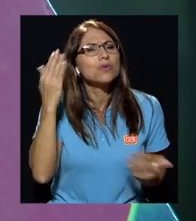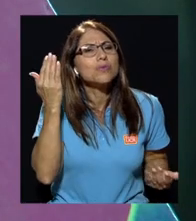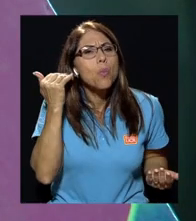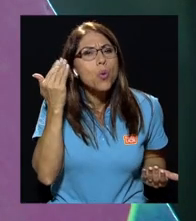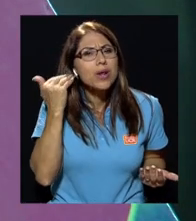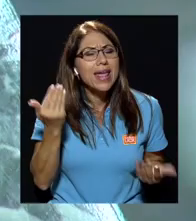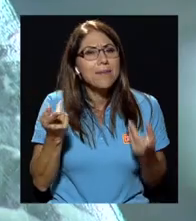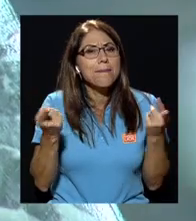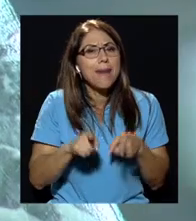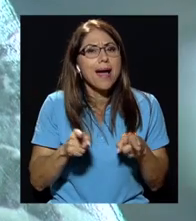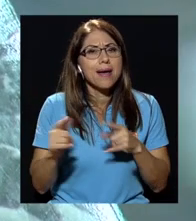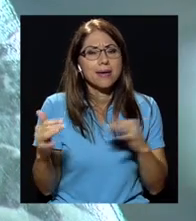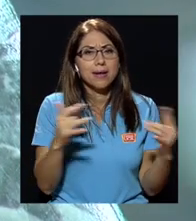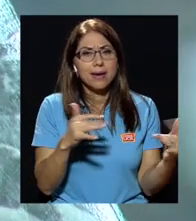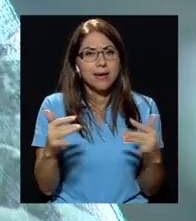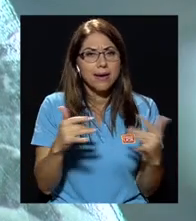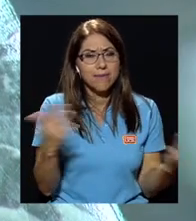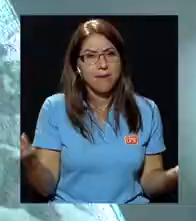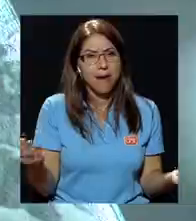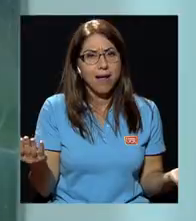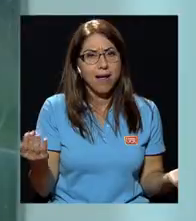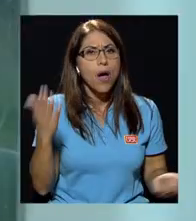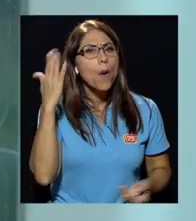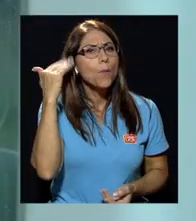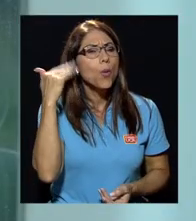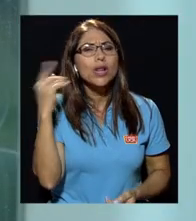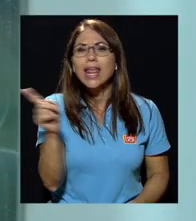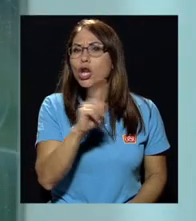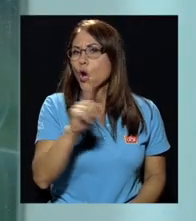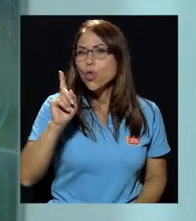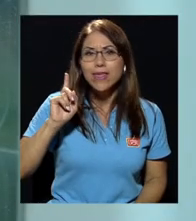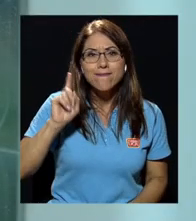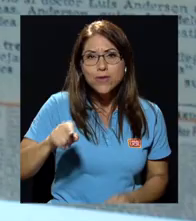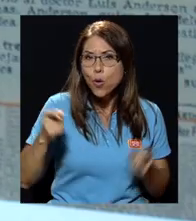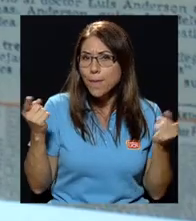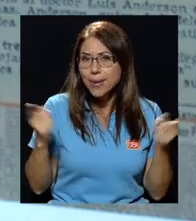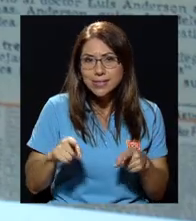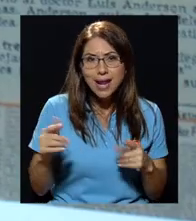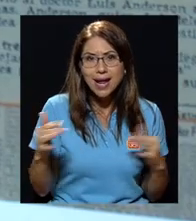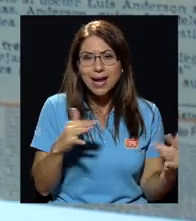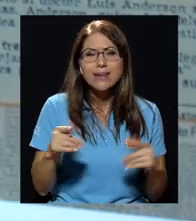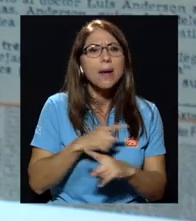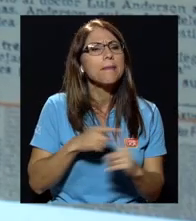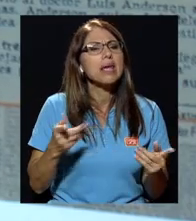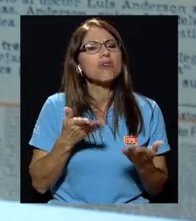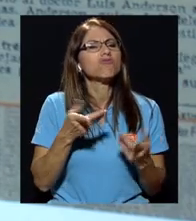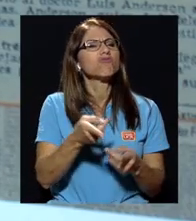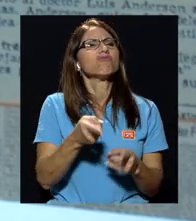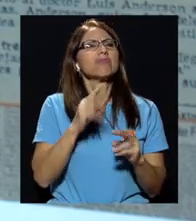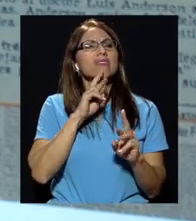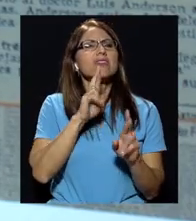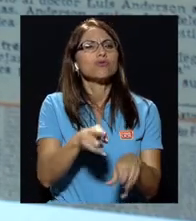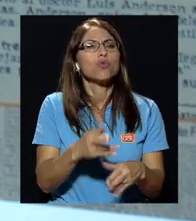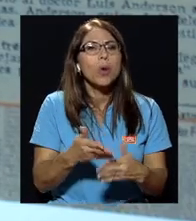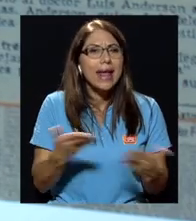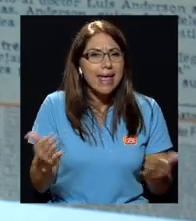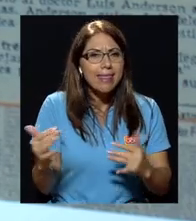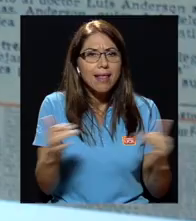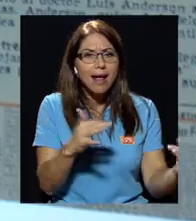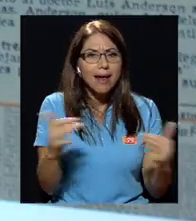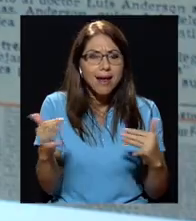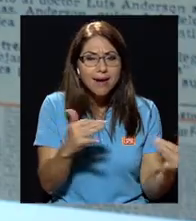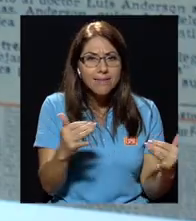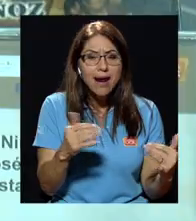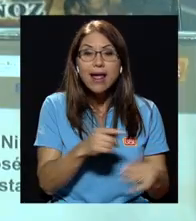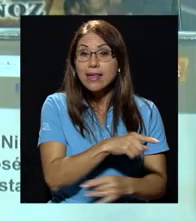esta guerra, por qué no debió de haberse dado, pero qué salió, qué resultó de esta guerra y que se